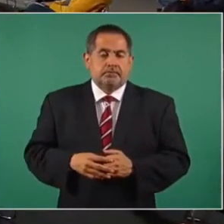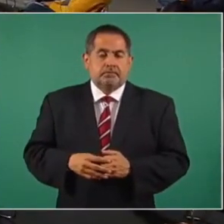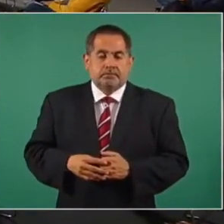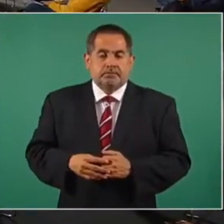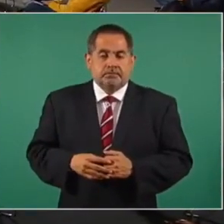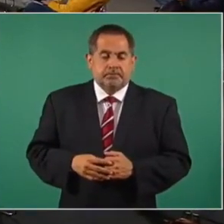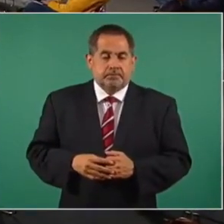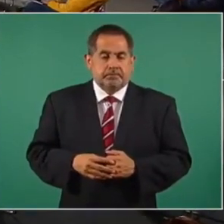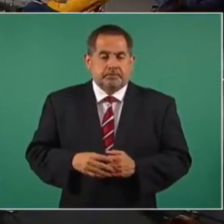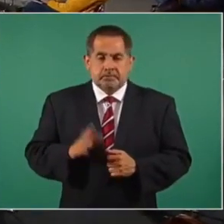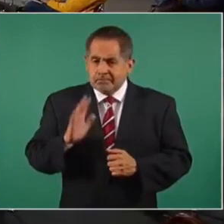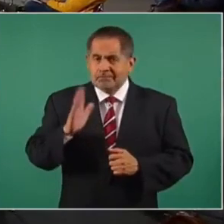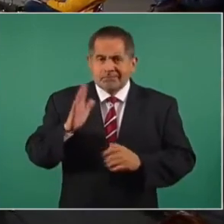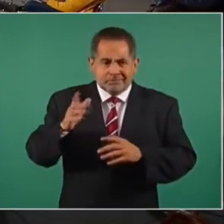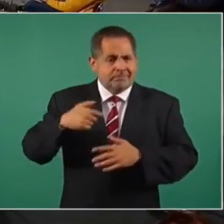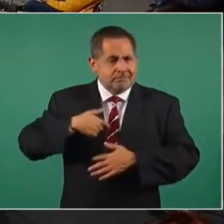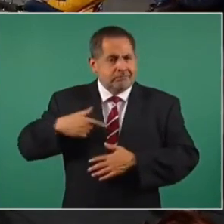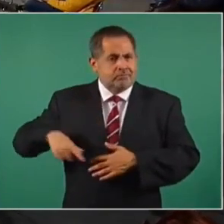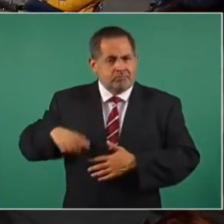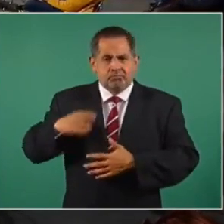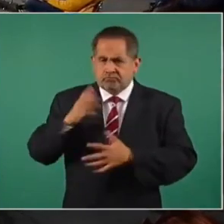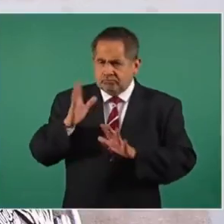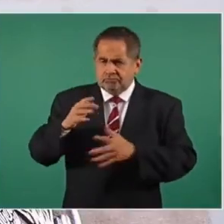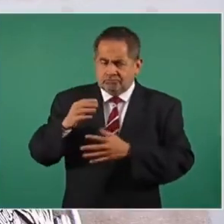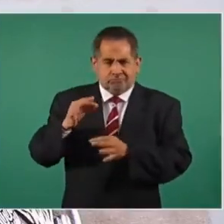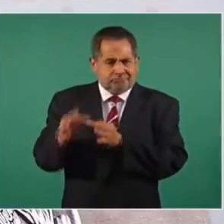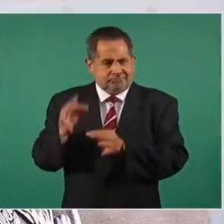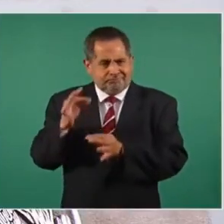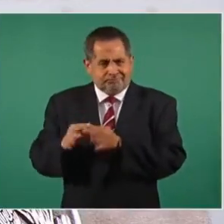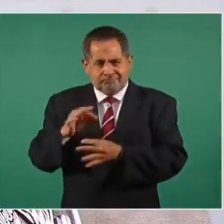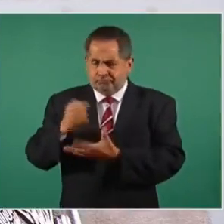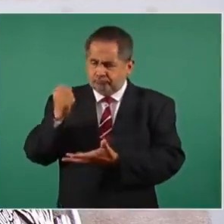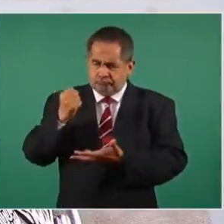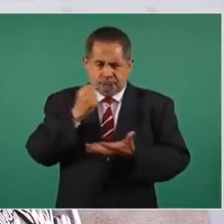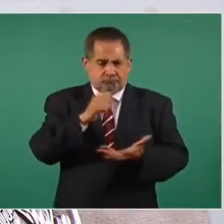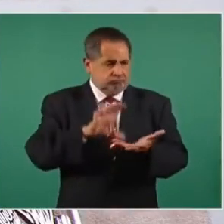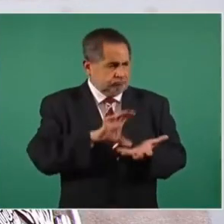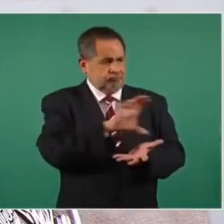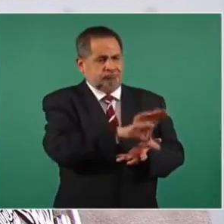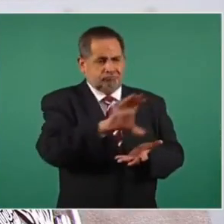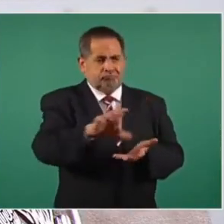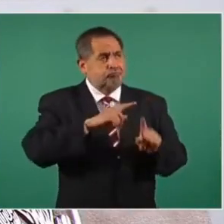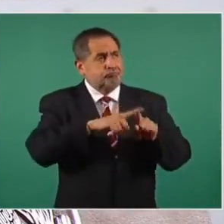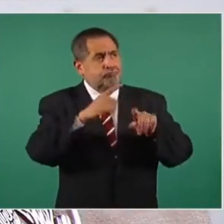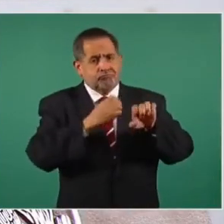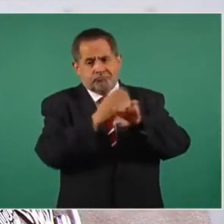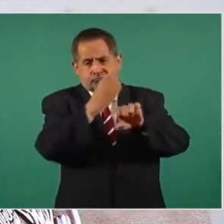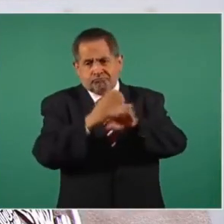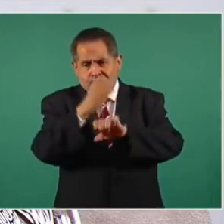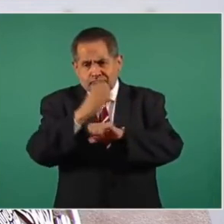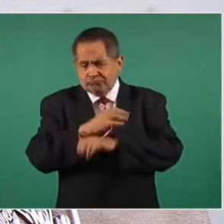si se les han entregado puntualmente las participaciones en todos los casos.